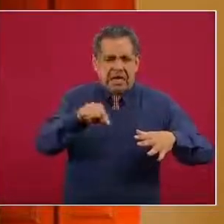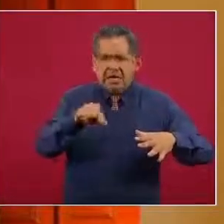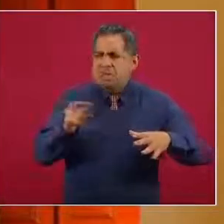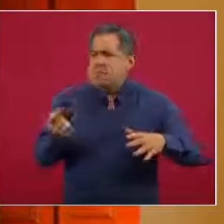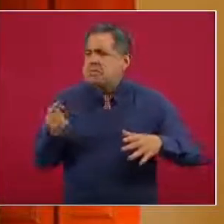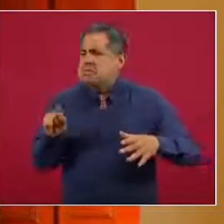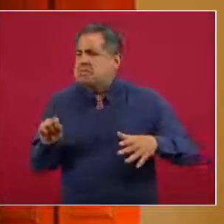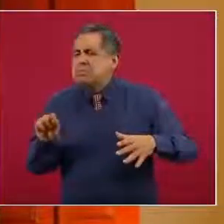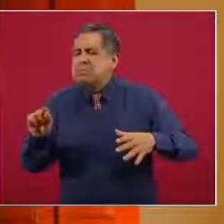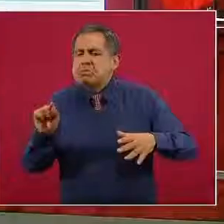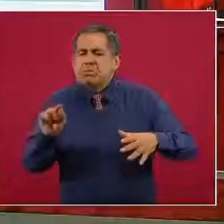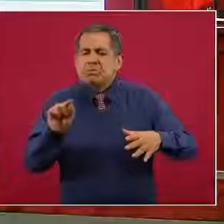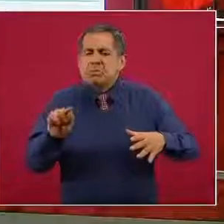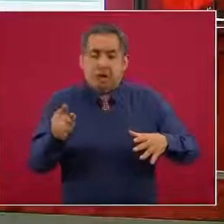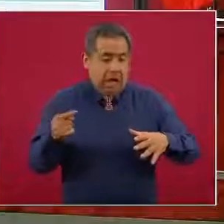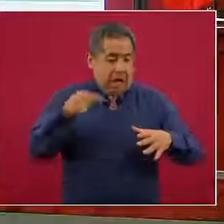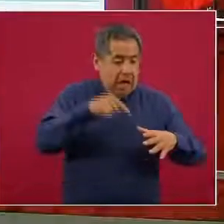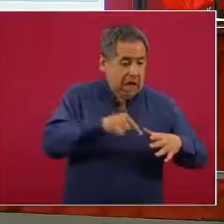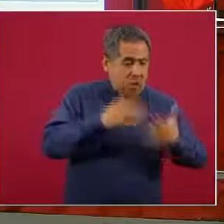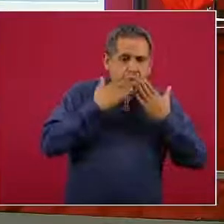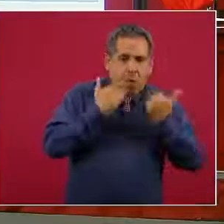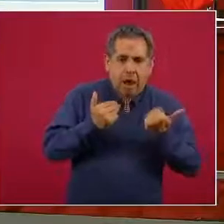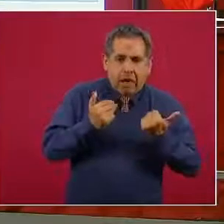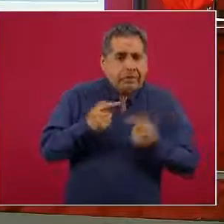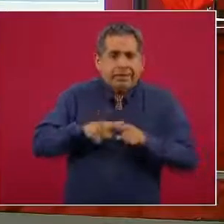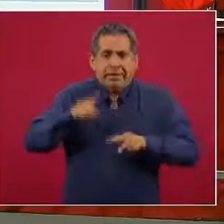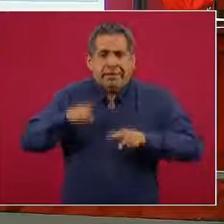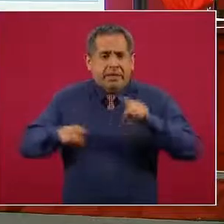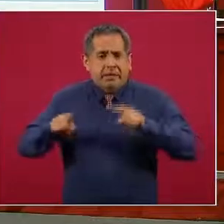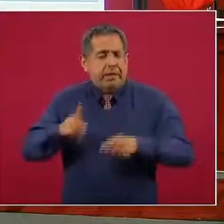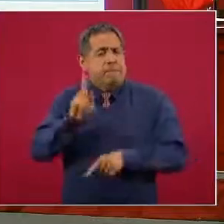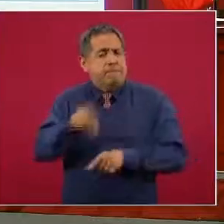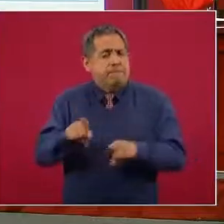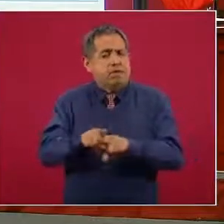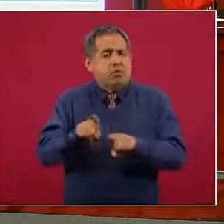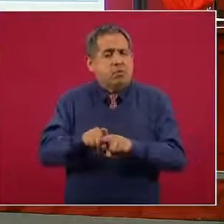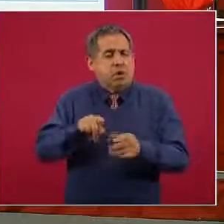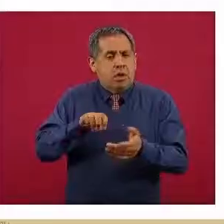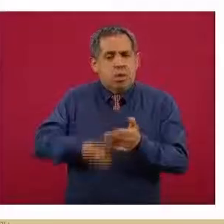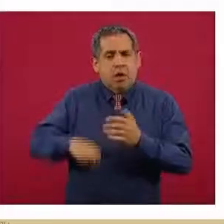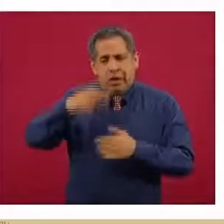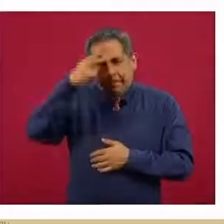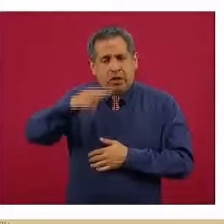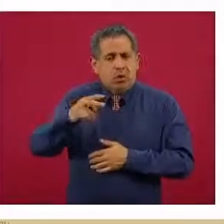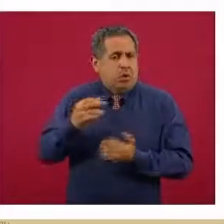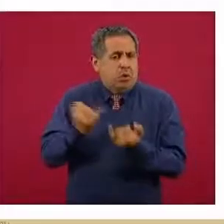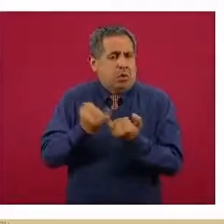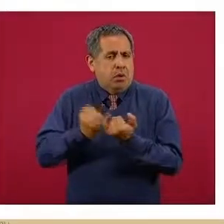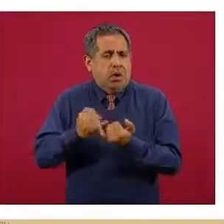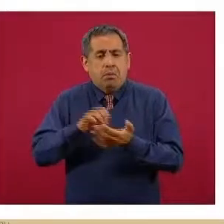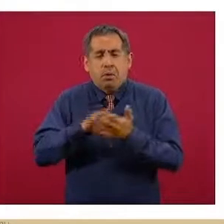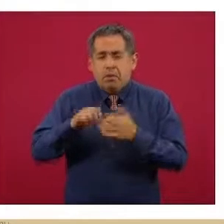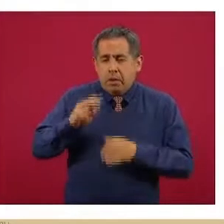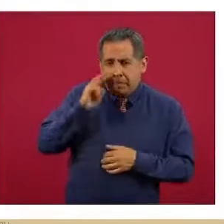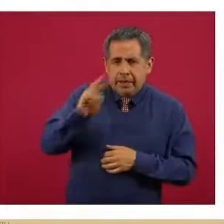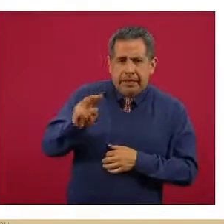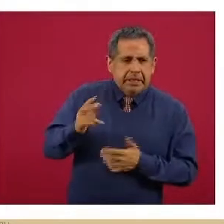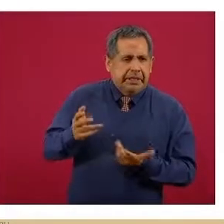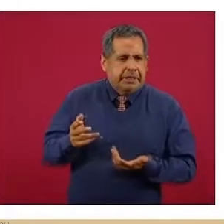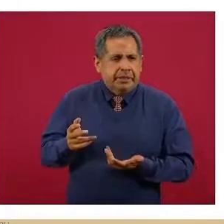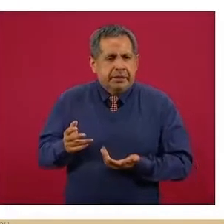del mismo país no la hay. Es un poco lo que está ocurriendo en este momento en México. México lo podemos